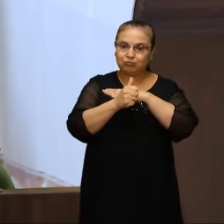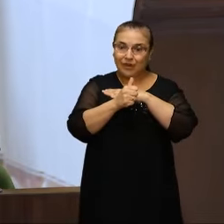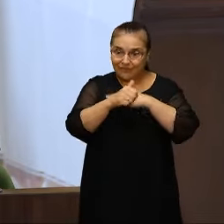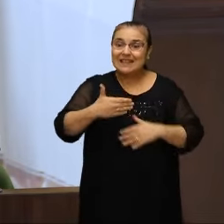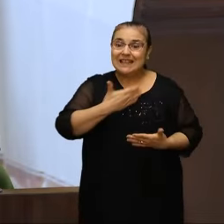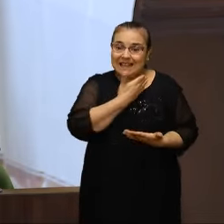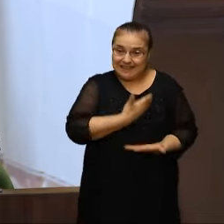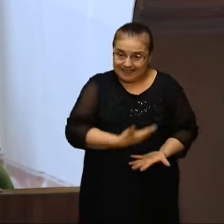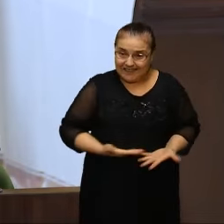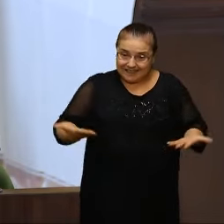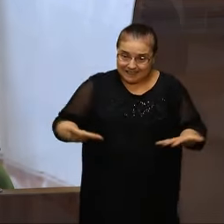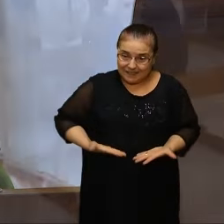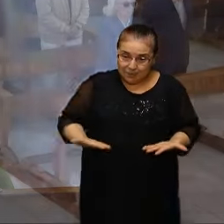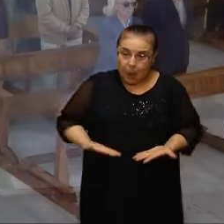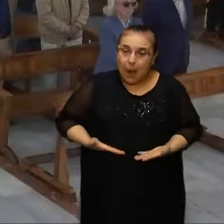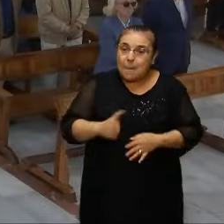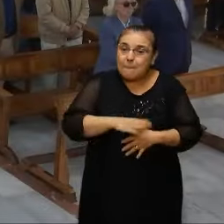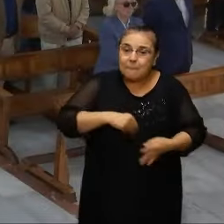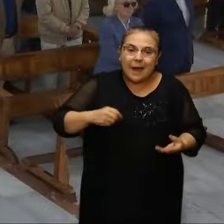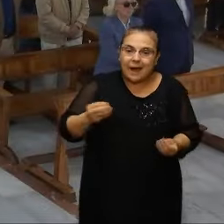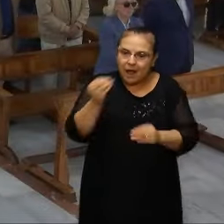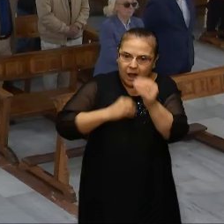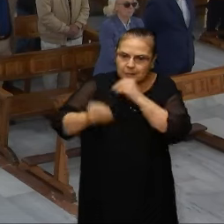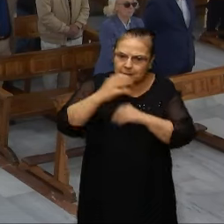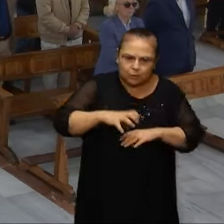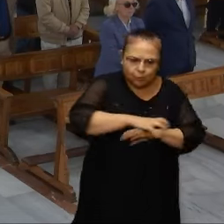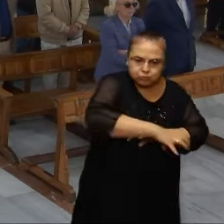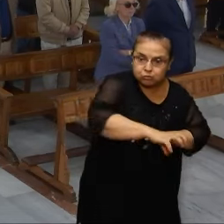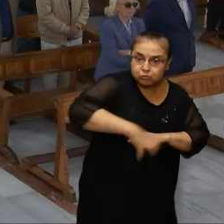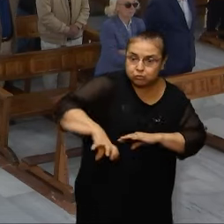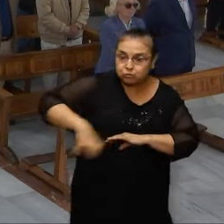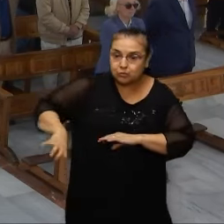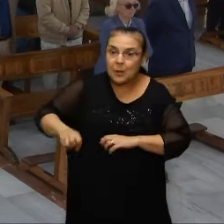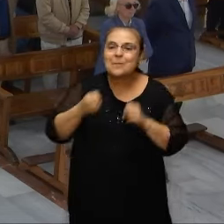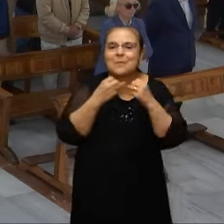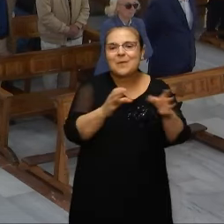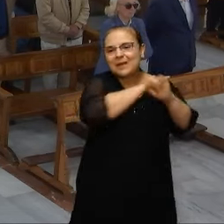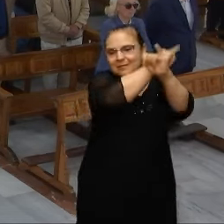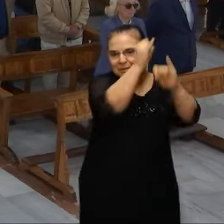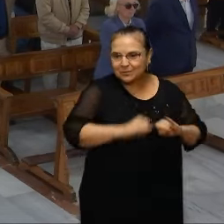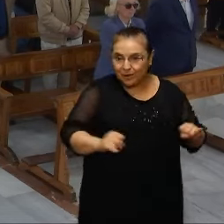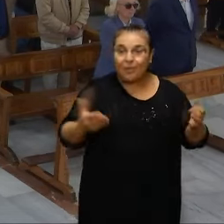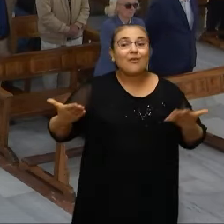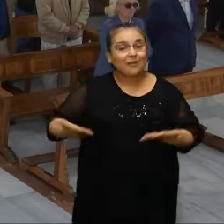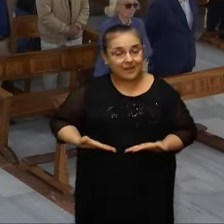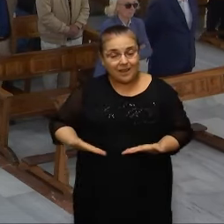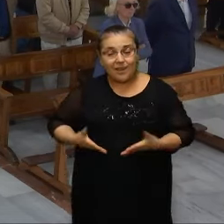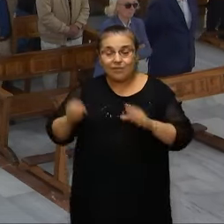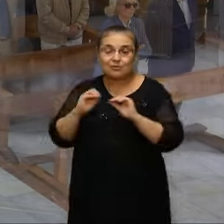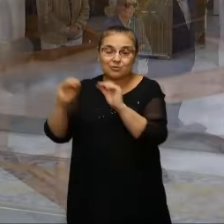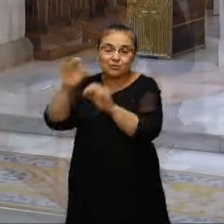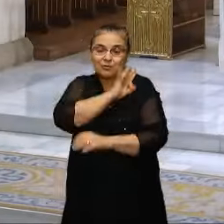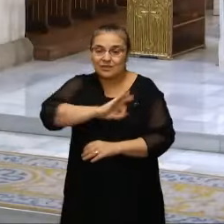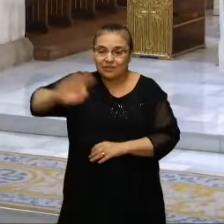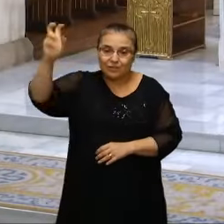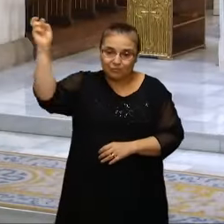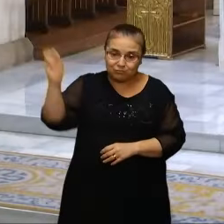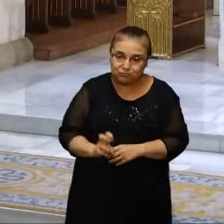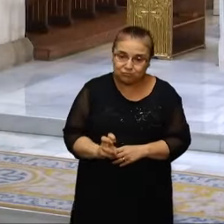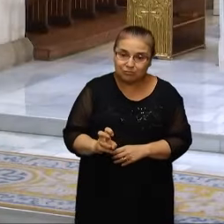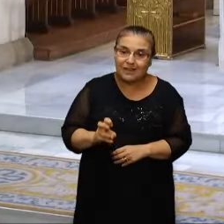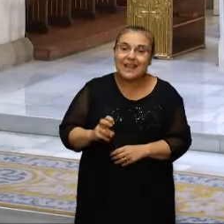que reparta la ración de alimento a sus horas? Bienaventurado aquel criado a quien su señor al llegar